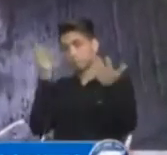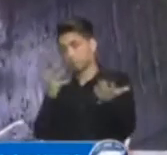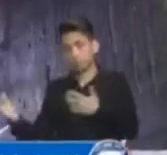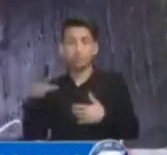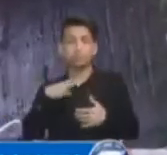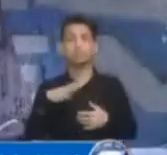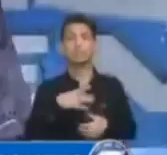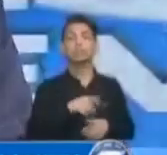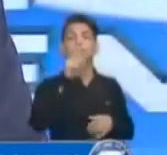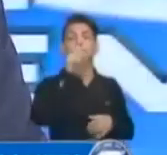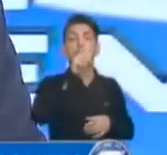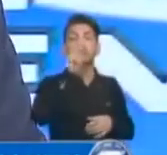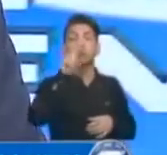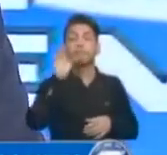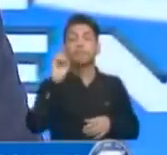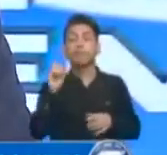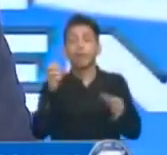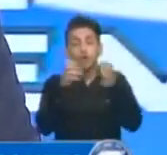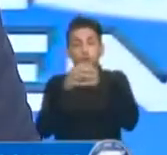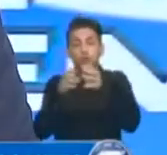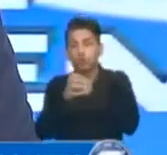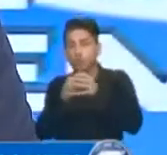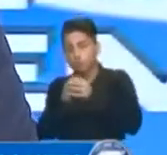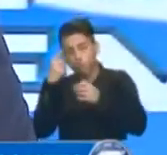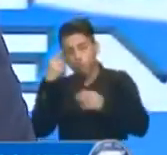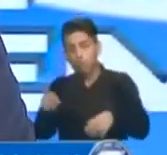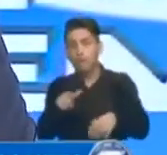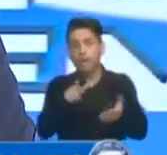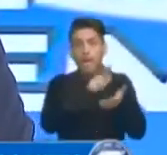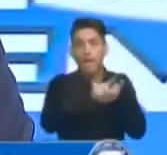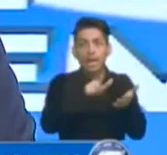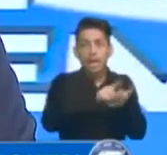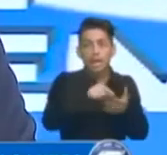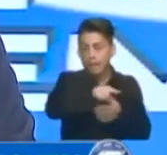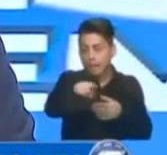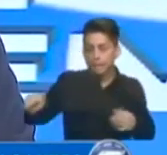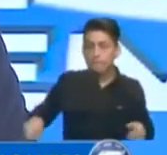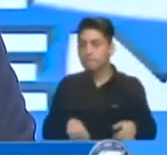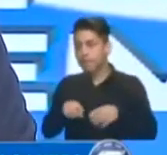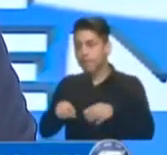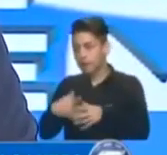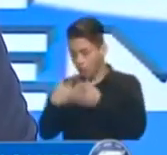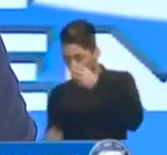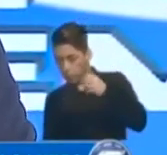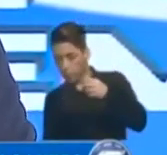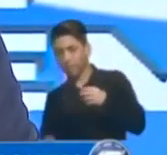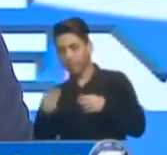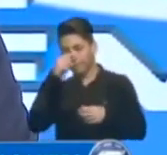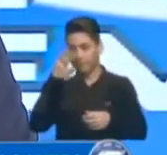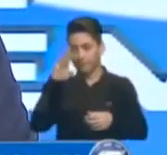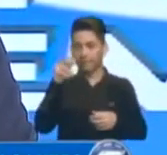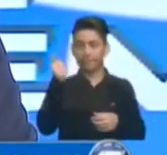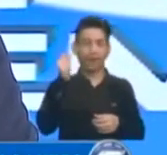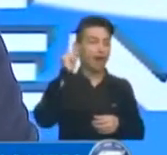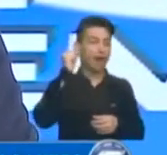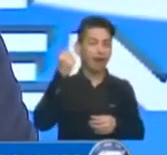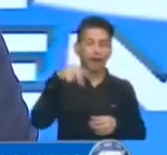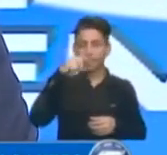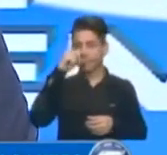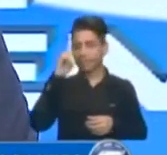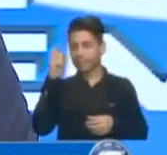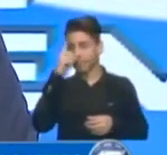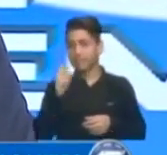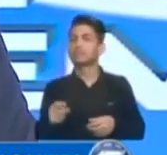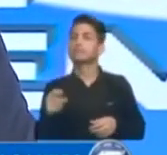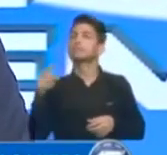dedicados permanentemente, a la limpieza de los tragantes. Y sobre todo, tenemos también un grupo de cerca de